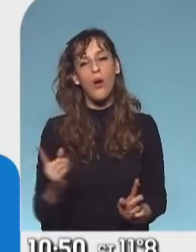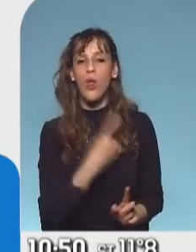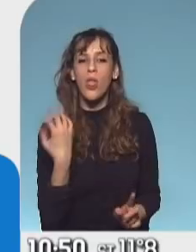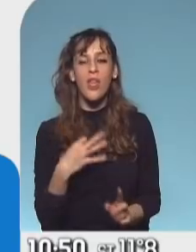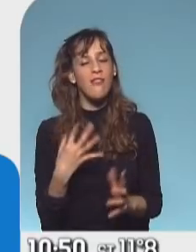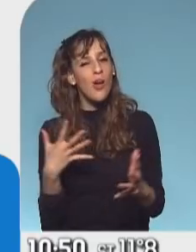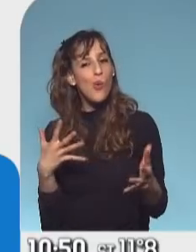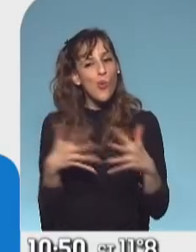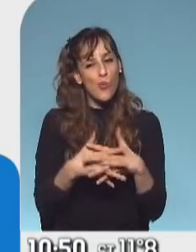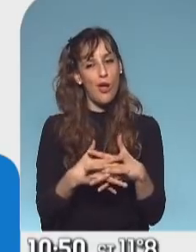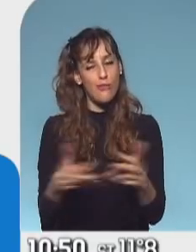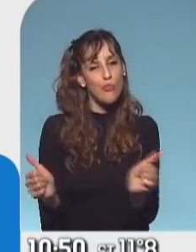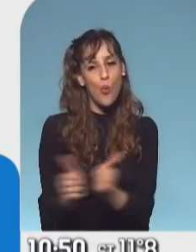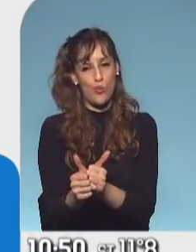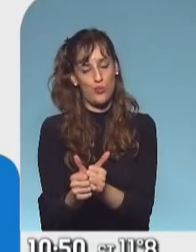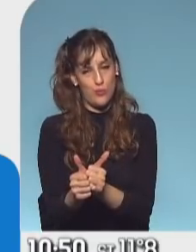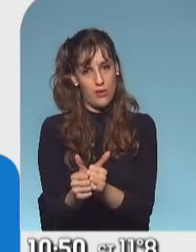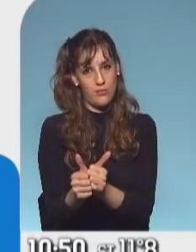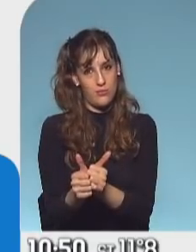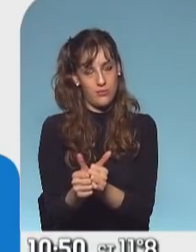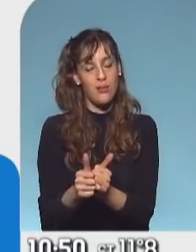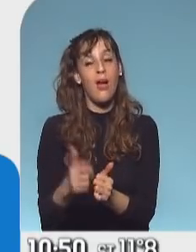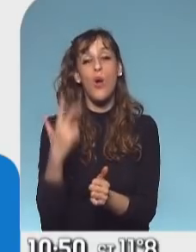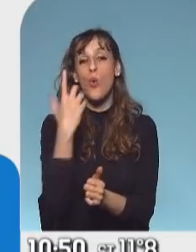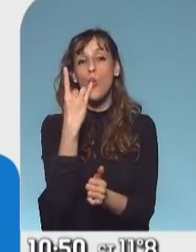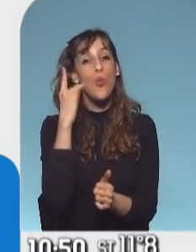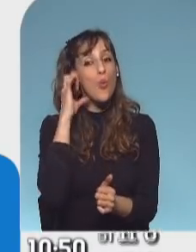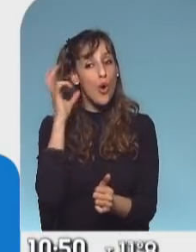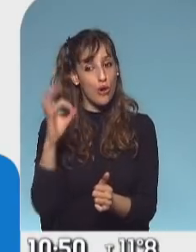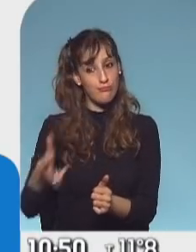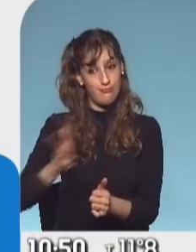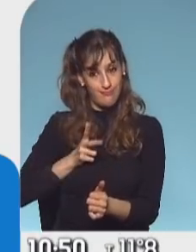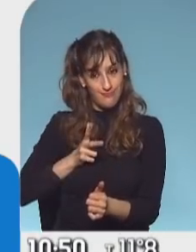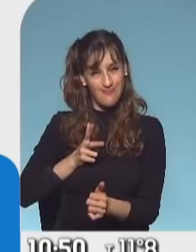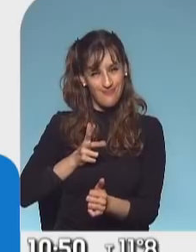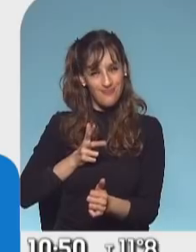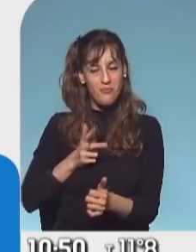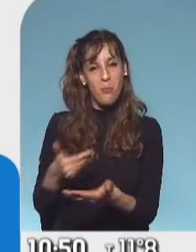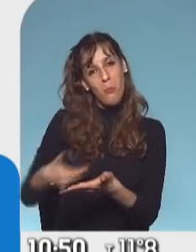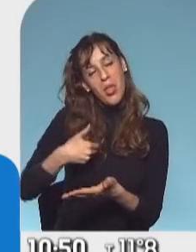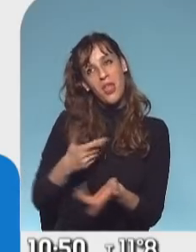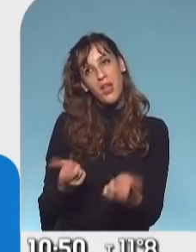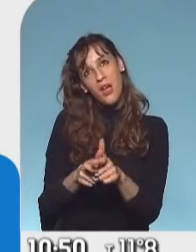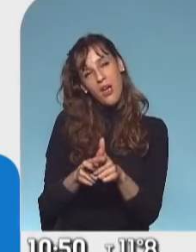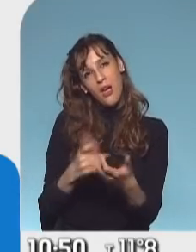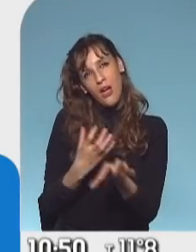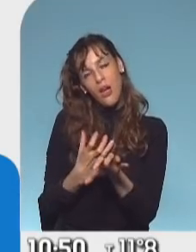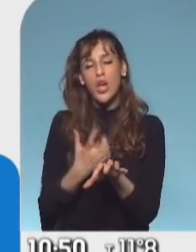nunca. Para mí, cuando el otro día Hugo me propuso tener esta charla, yo inmediatamente le dije que